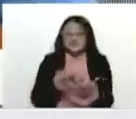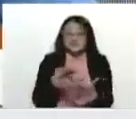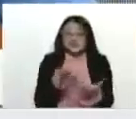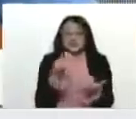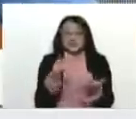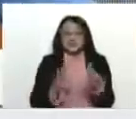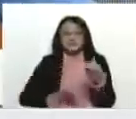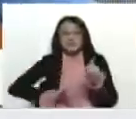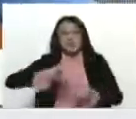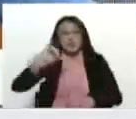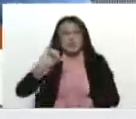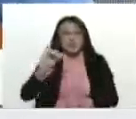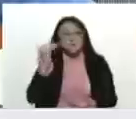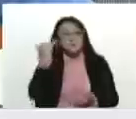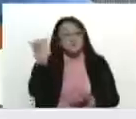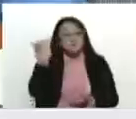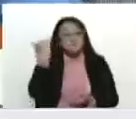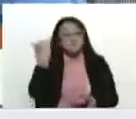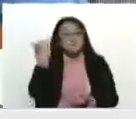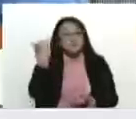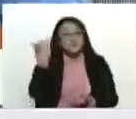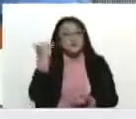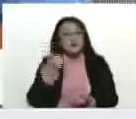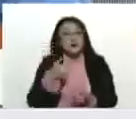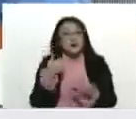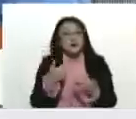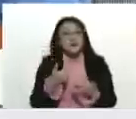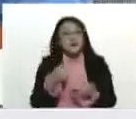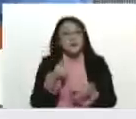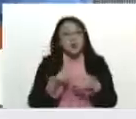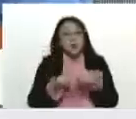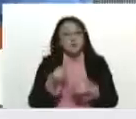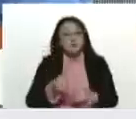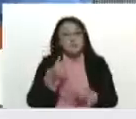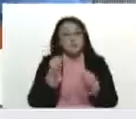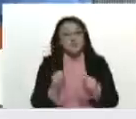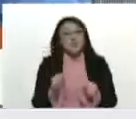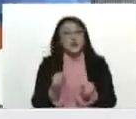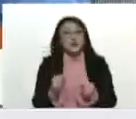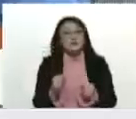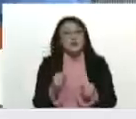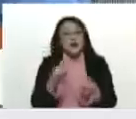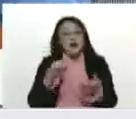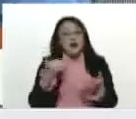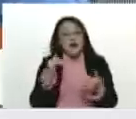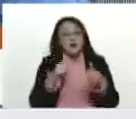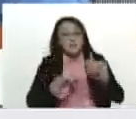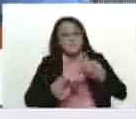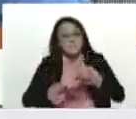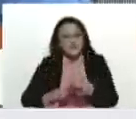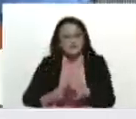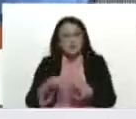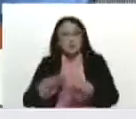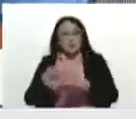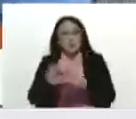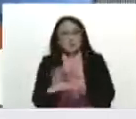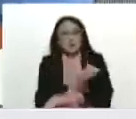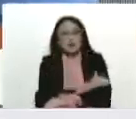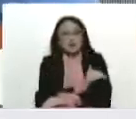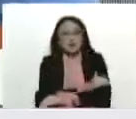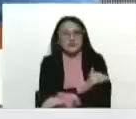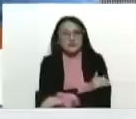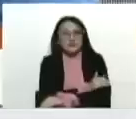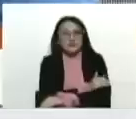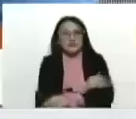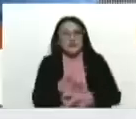inflación se nos ocurren las cosas más estrafalarias no por ejemplo y hay una gran presión por parte de la derecha y algunas veces